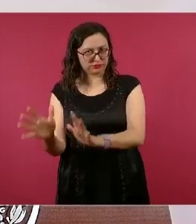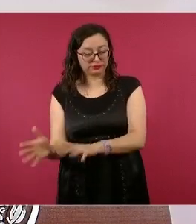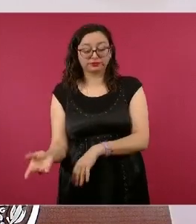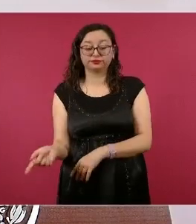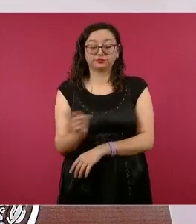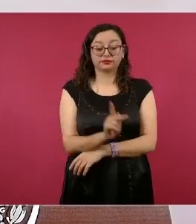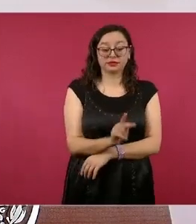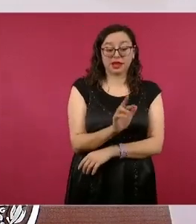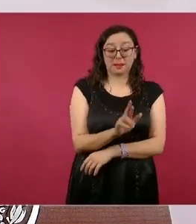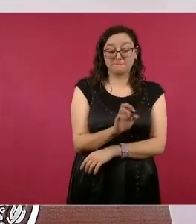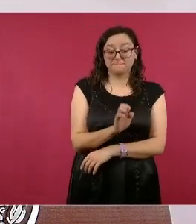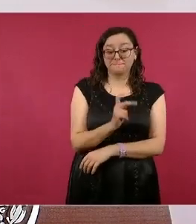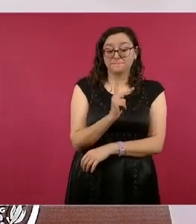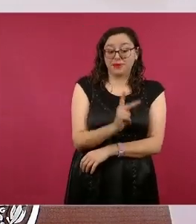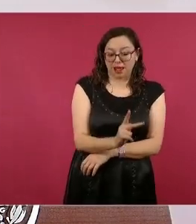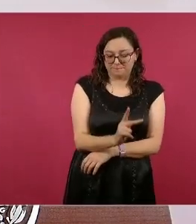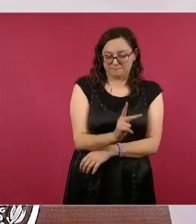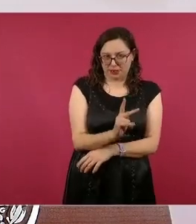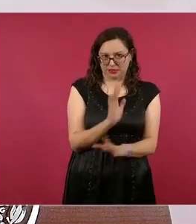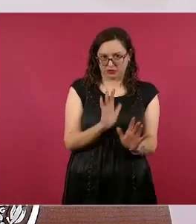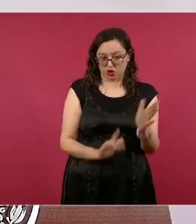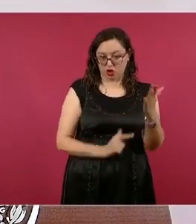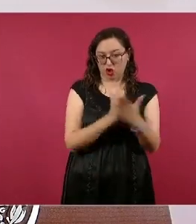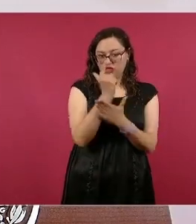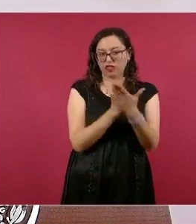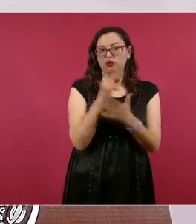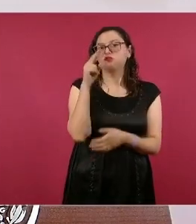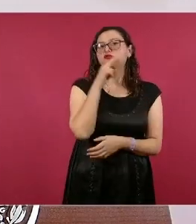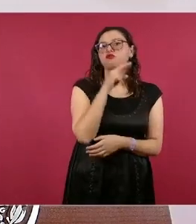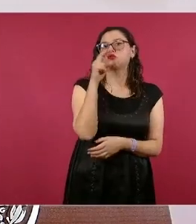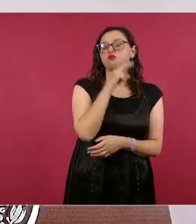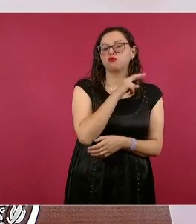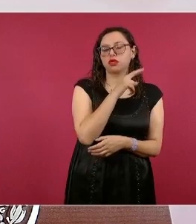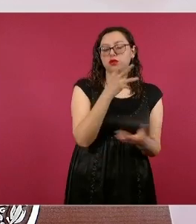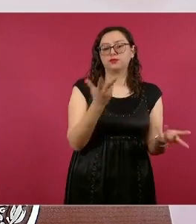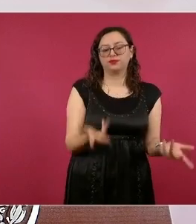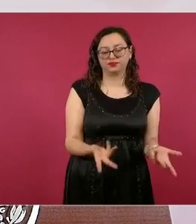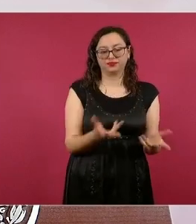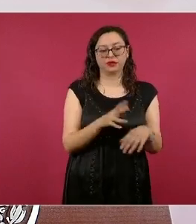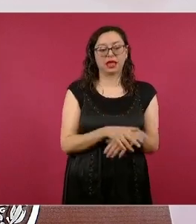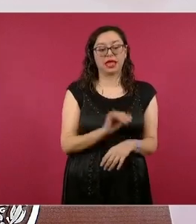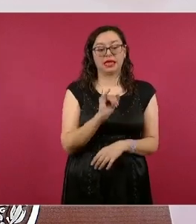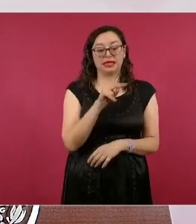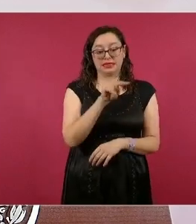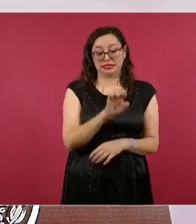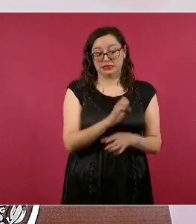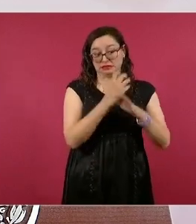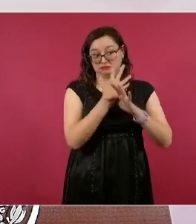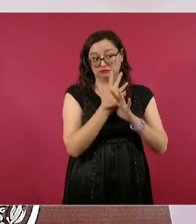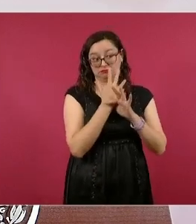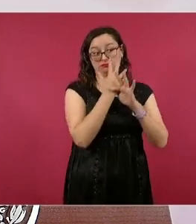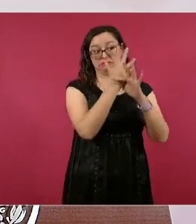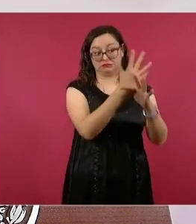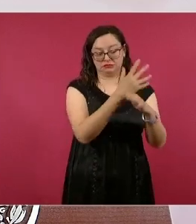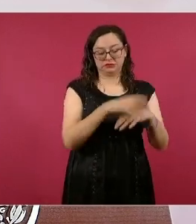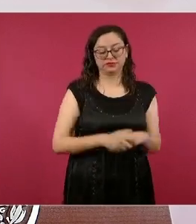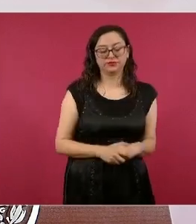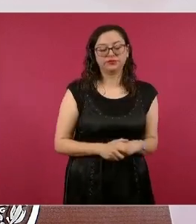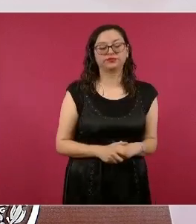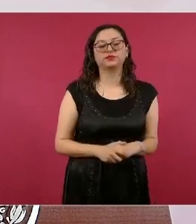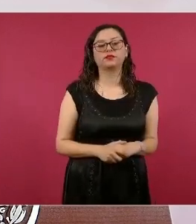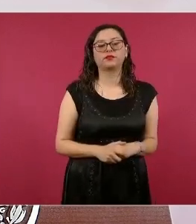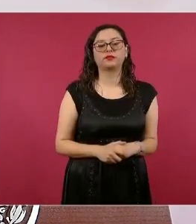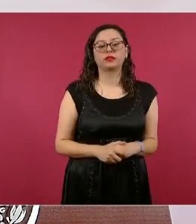PREPs. Según los datos del INE, al cierre del PREP de la elección presidencial, se tuvo una